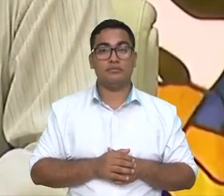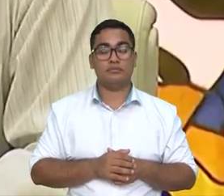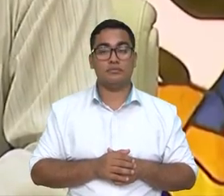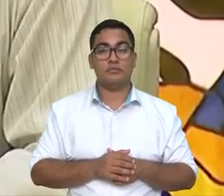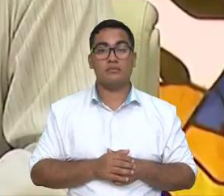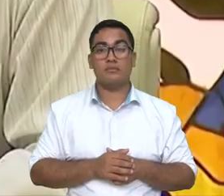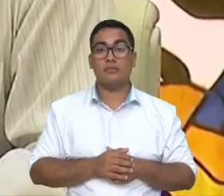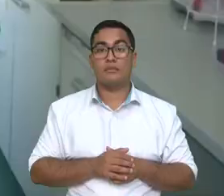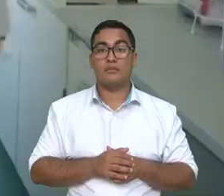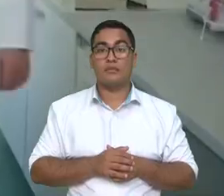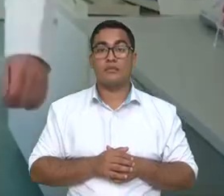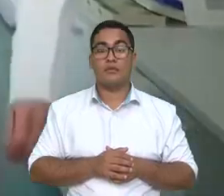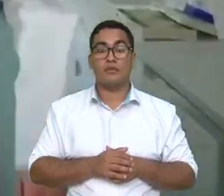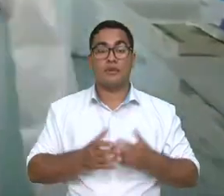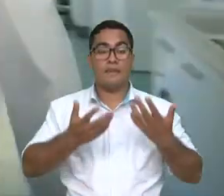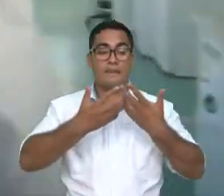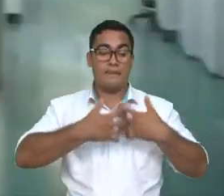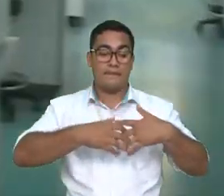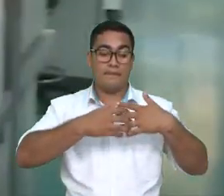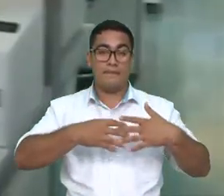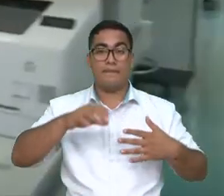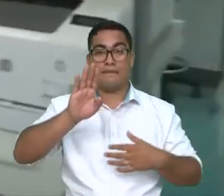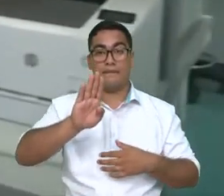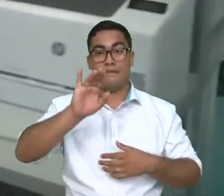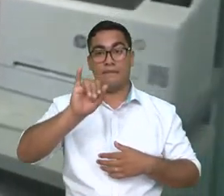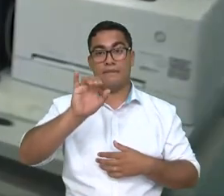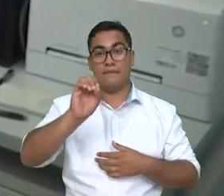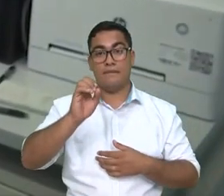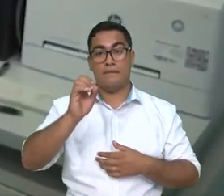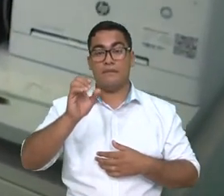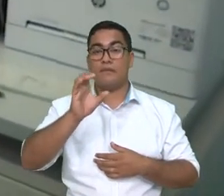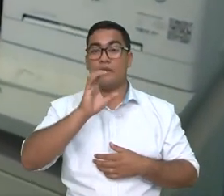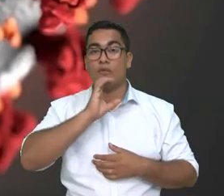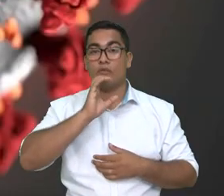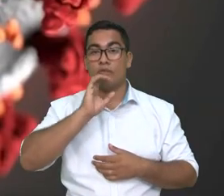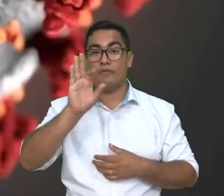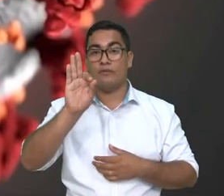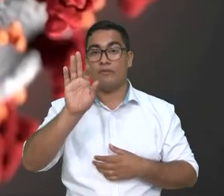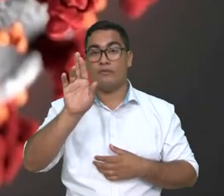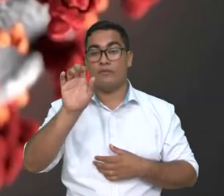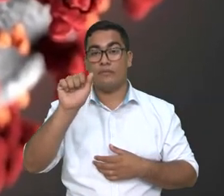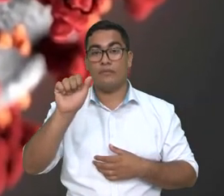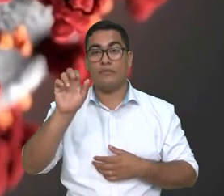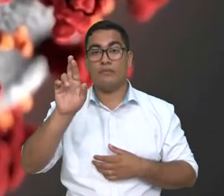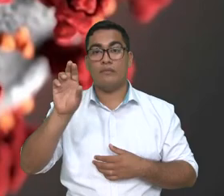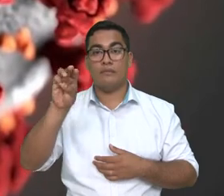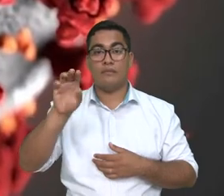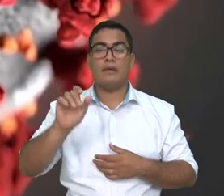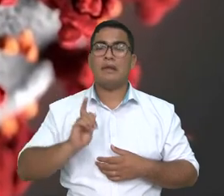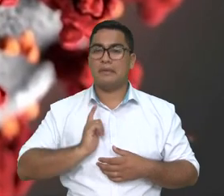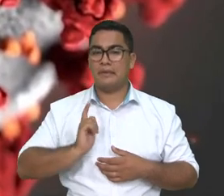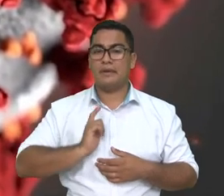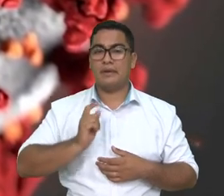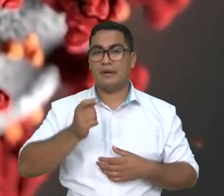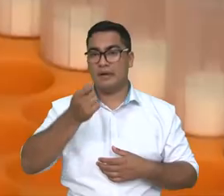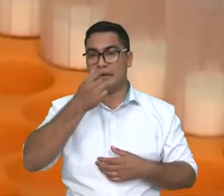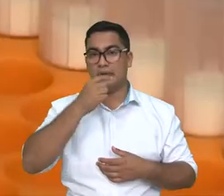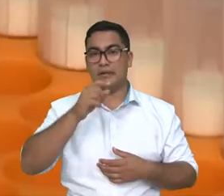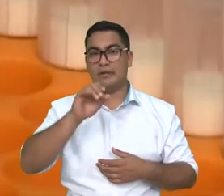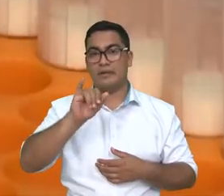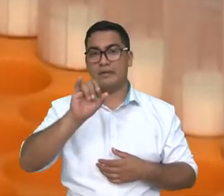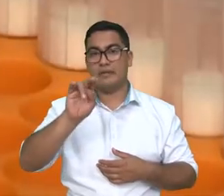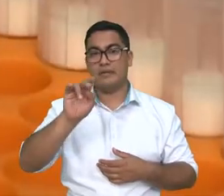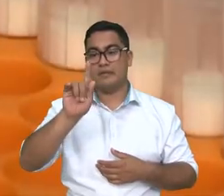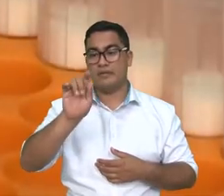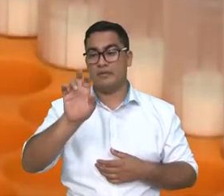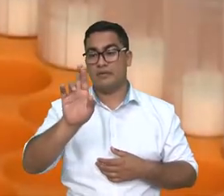La organización empresarial BioCuba Pharma informó que cuentan con el interferón alfa 2B recombinante,